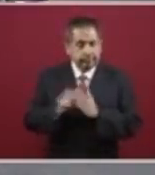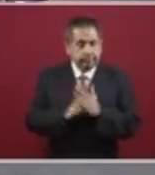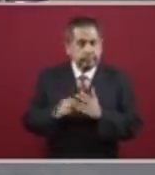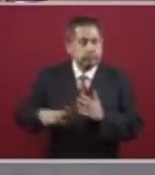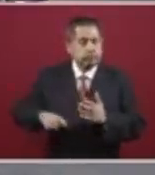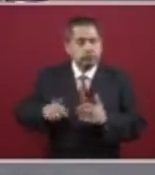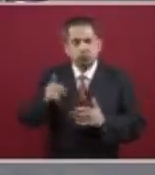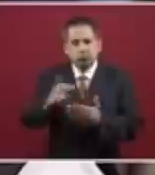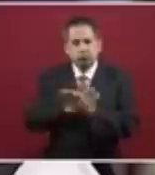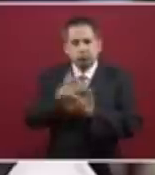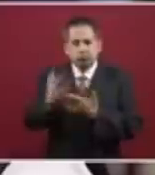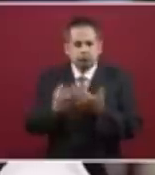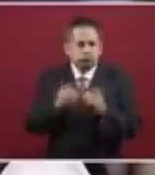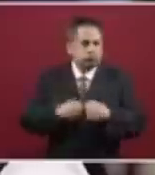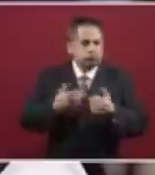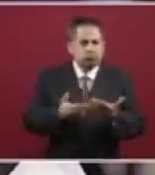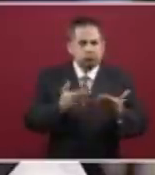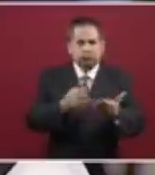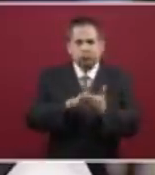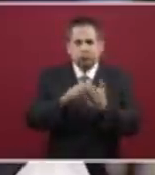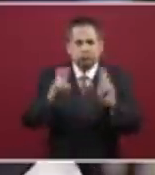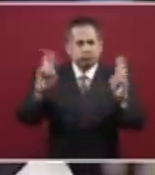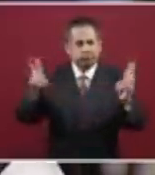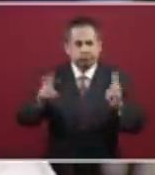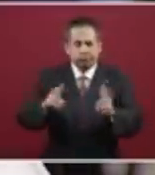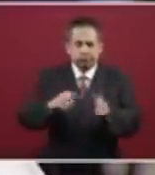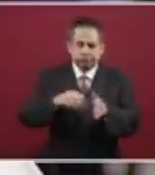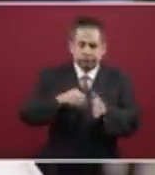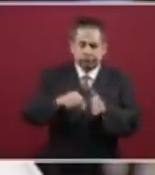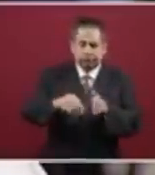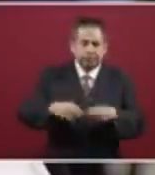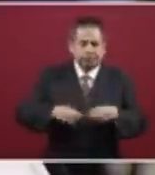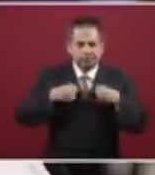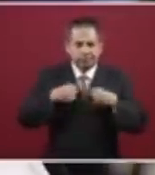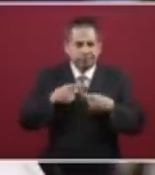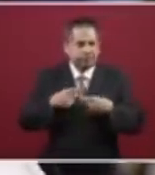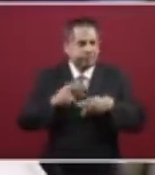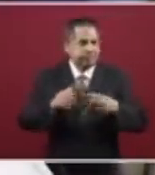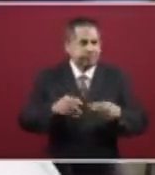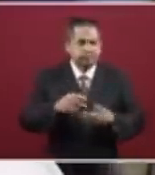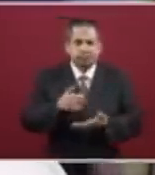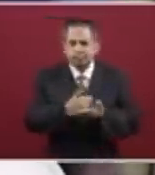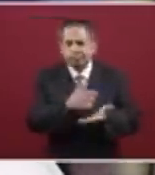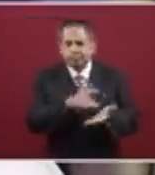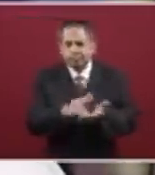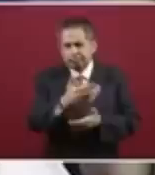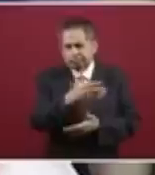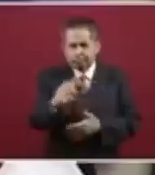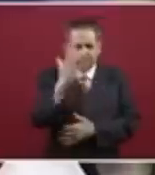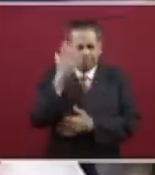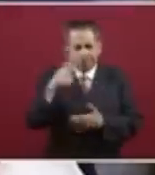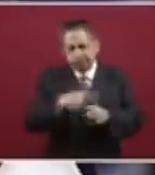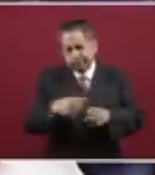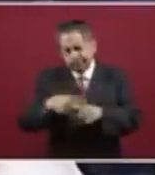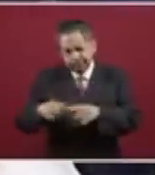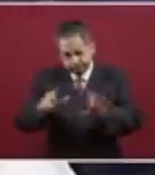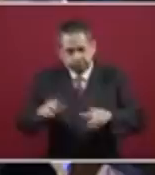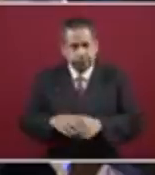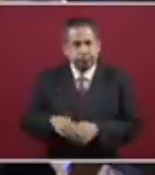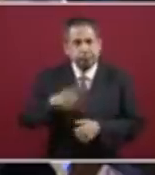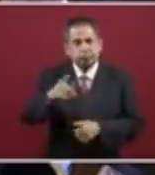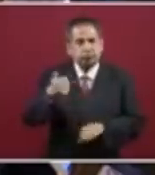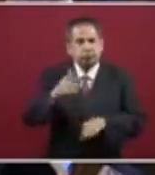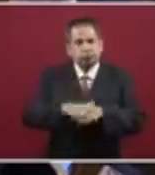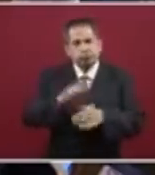programas sociales como Sembrando Vida, que apoya la reforestación y al campo. Pero, señor presidente, en su administración